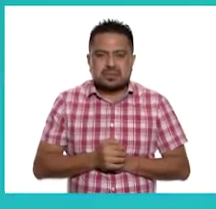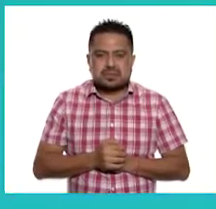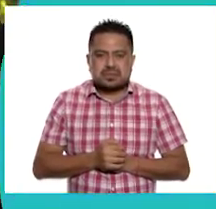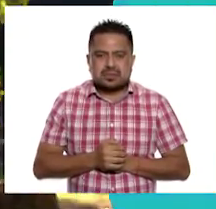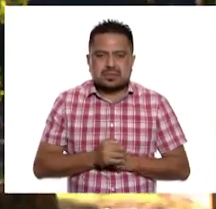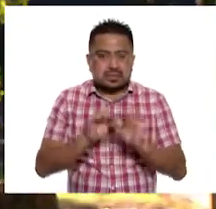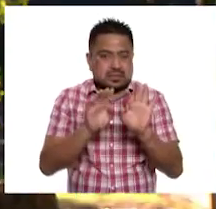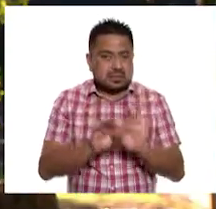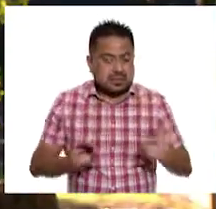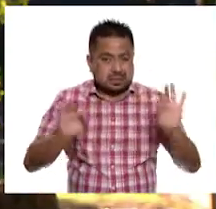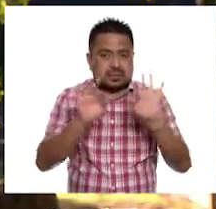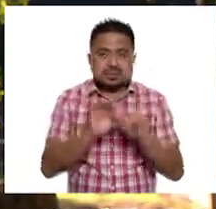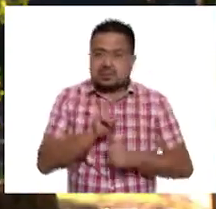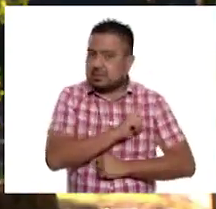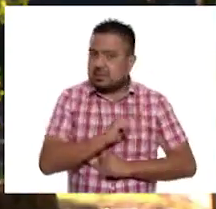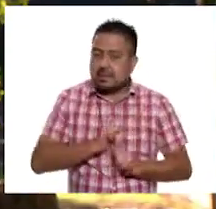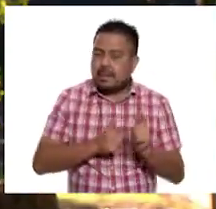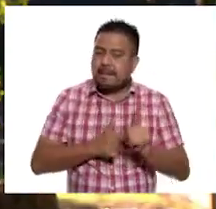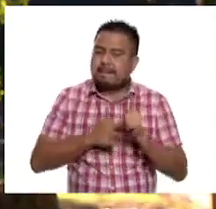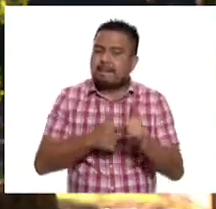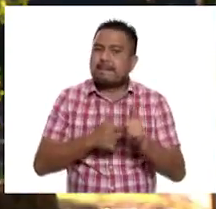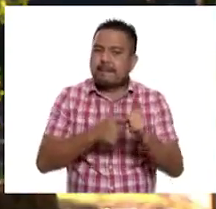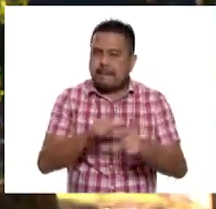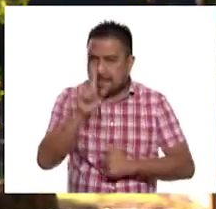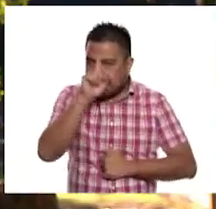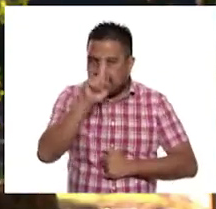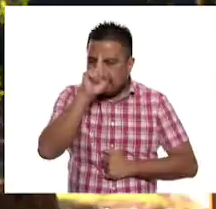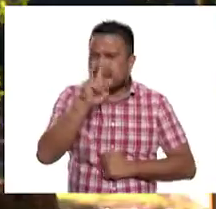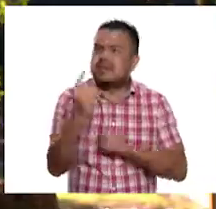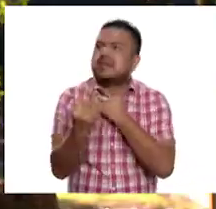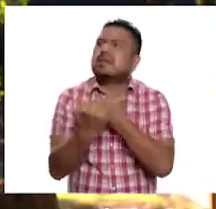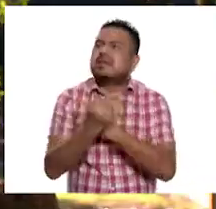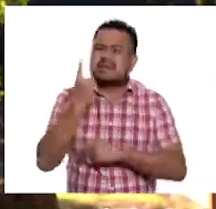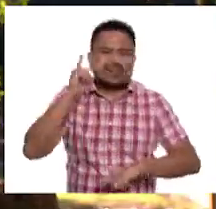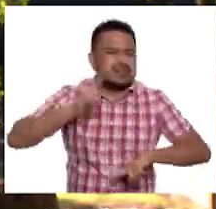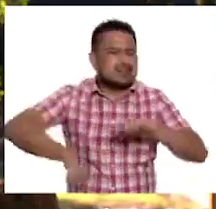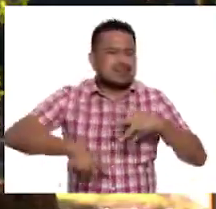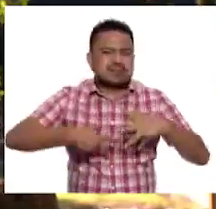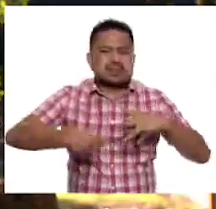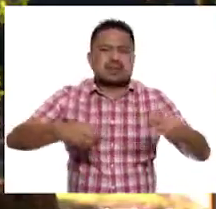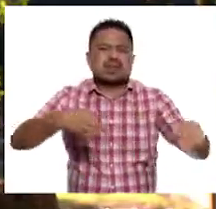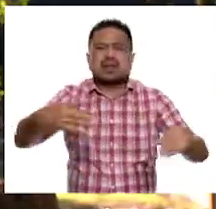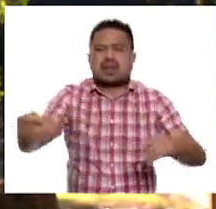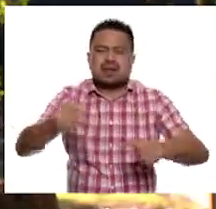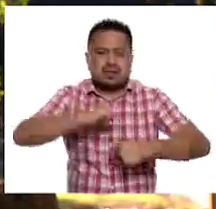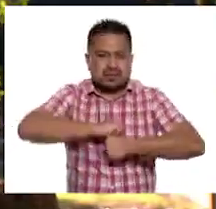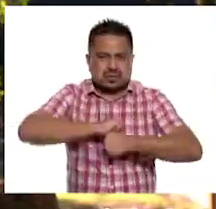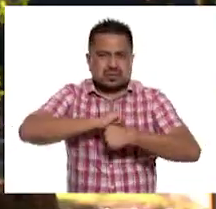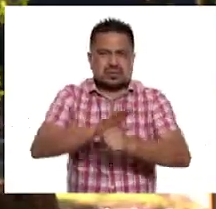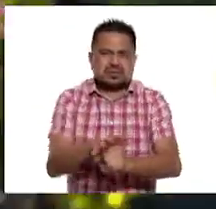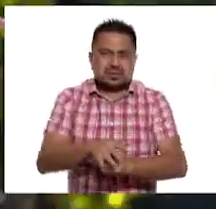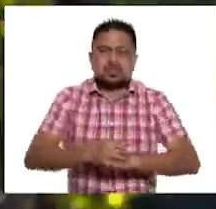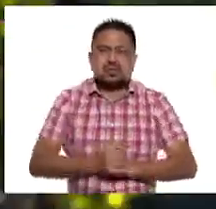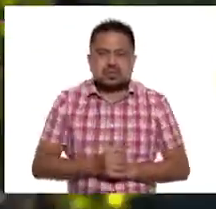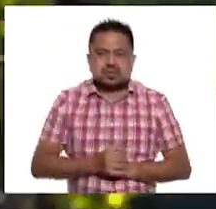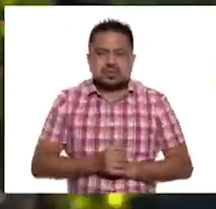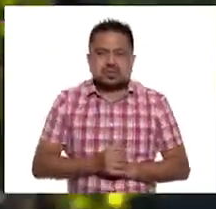Es muy importante continuar con las recomendaciones para evitar contagios de COVID.